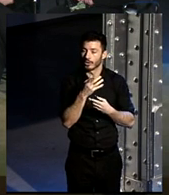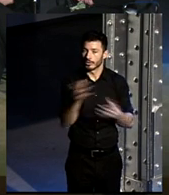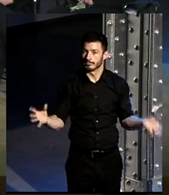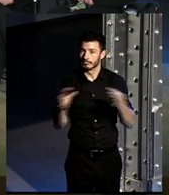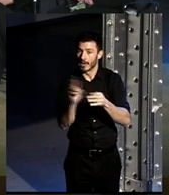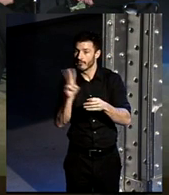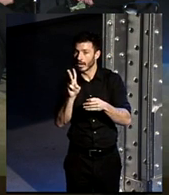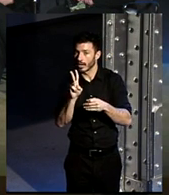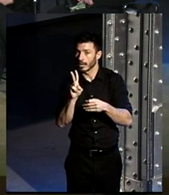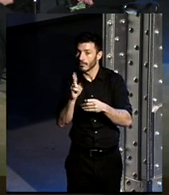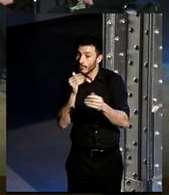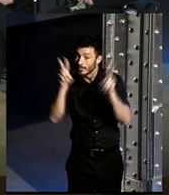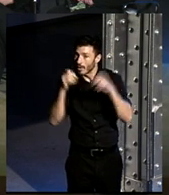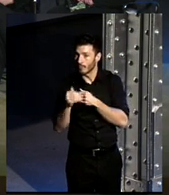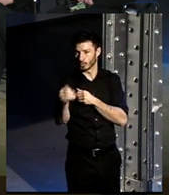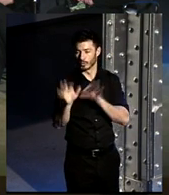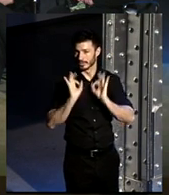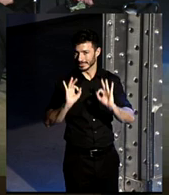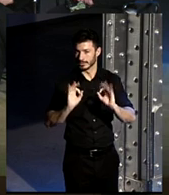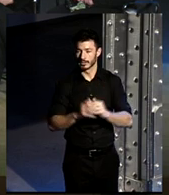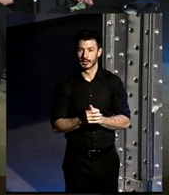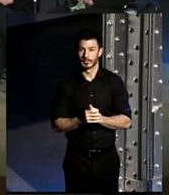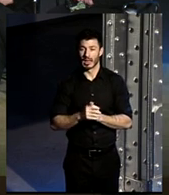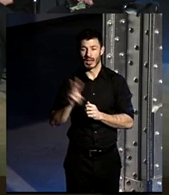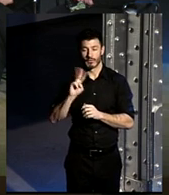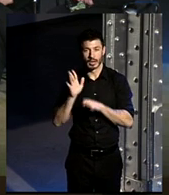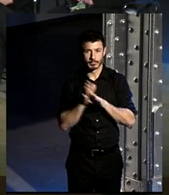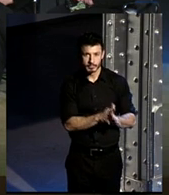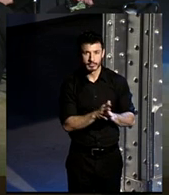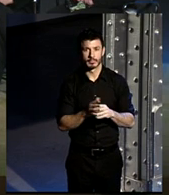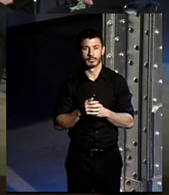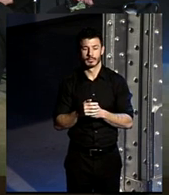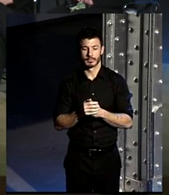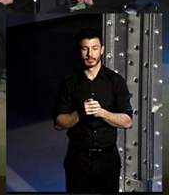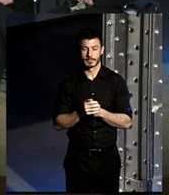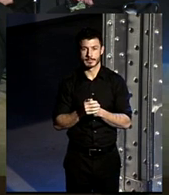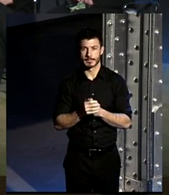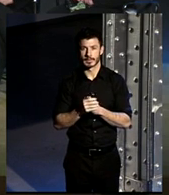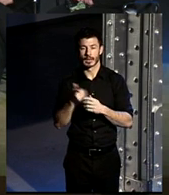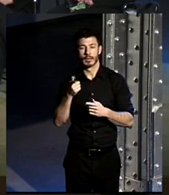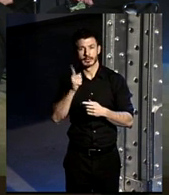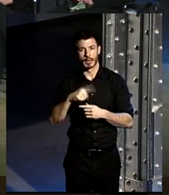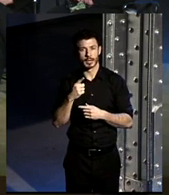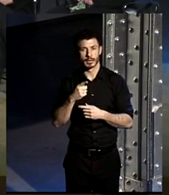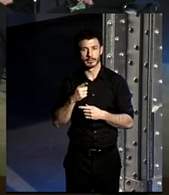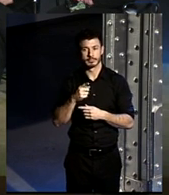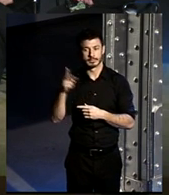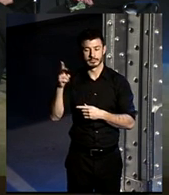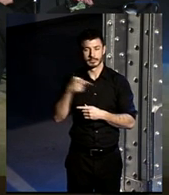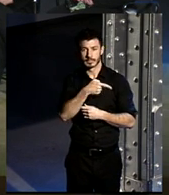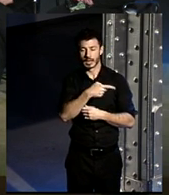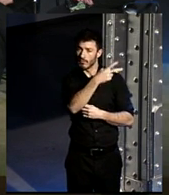futuro. Más allá de Julio Verne, y es otro de los motivos por los cuales Piero Góndolo nos acompaña, él es coleccionista del